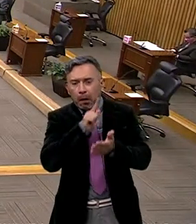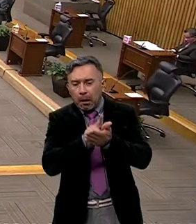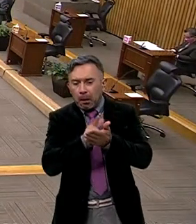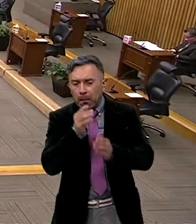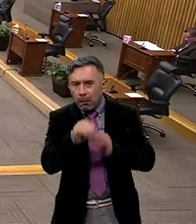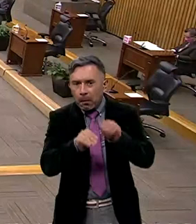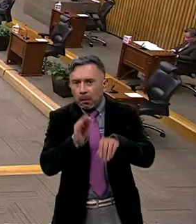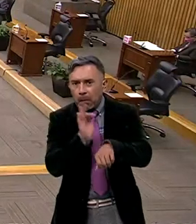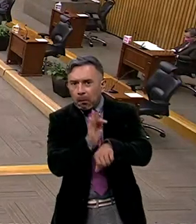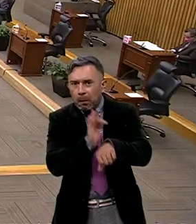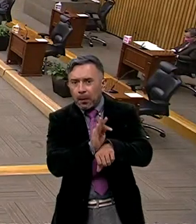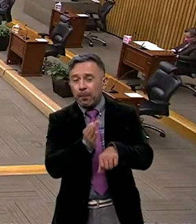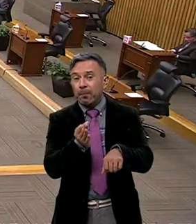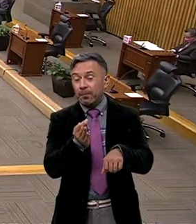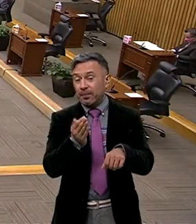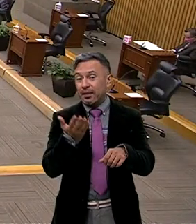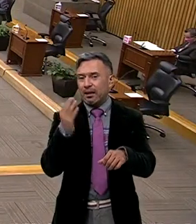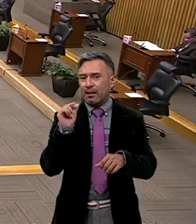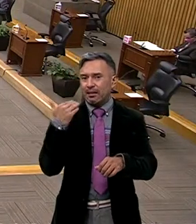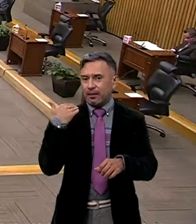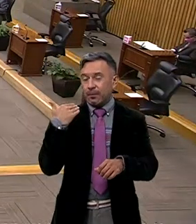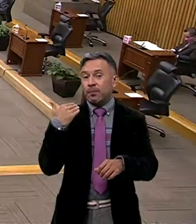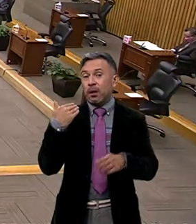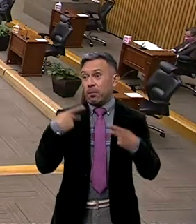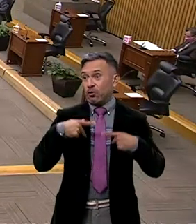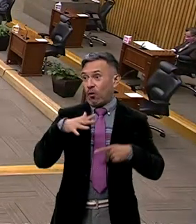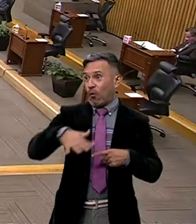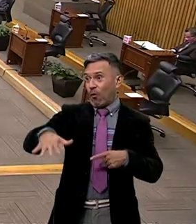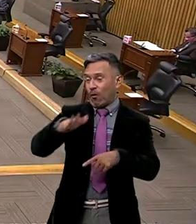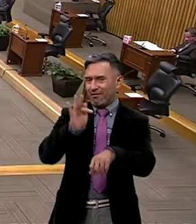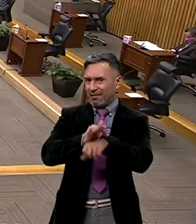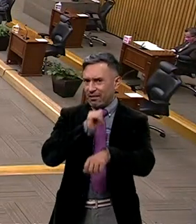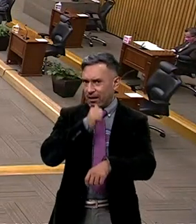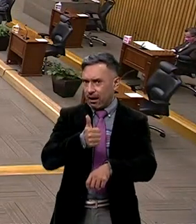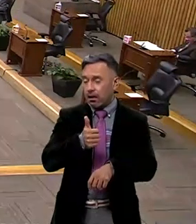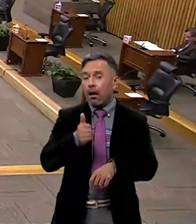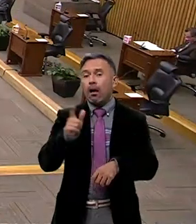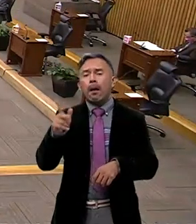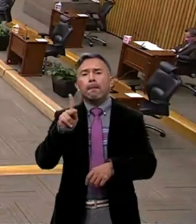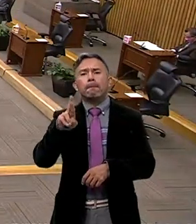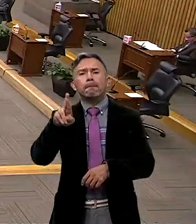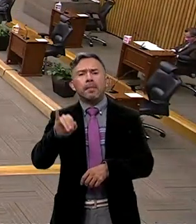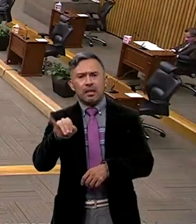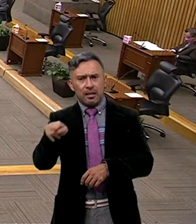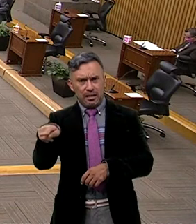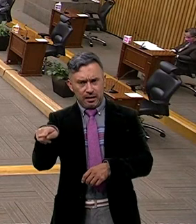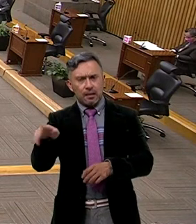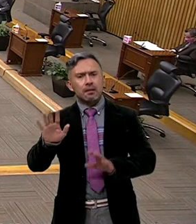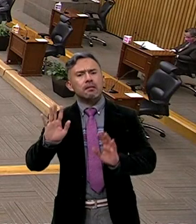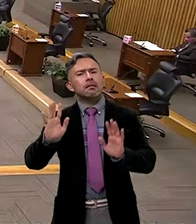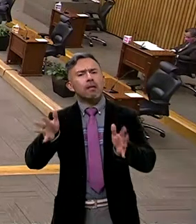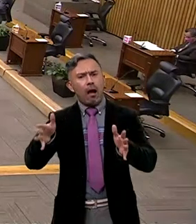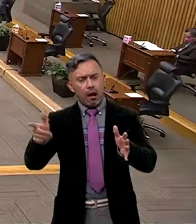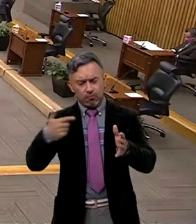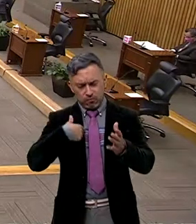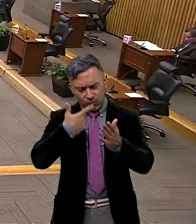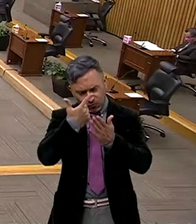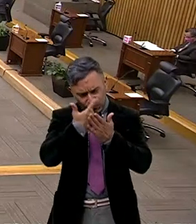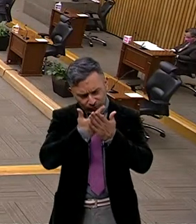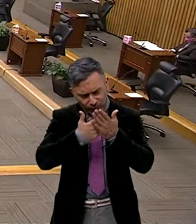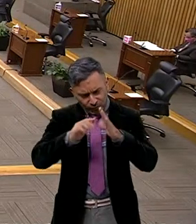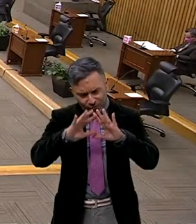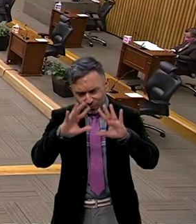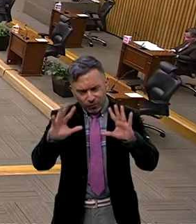diputada del pri el recuento de todo el paquete social